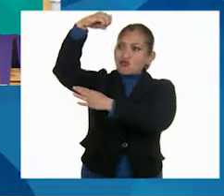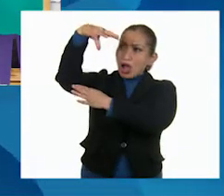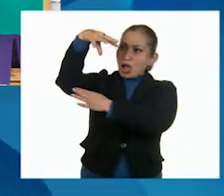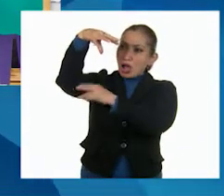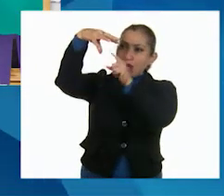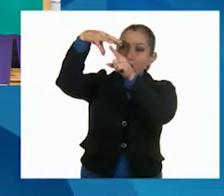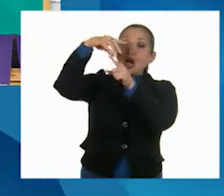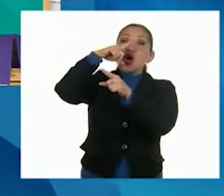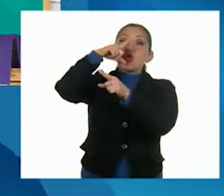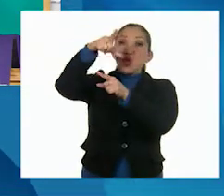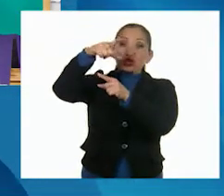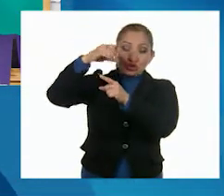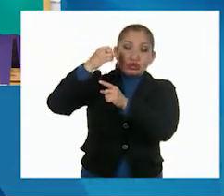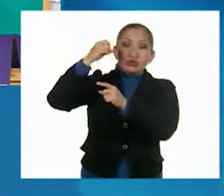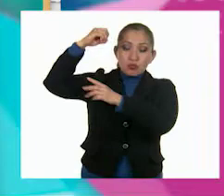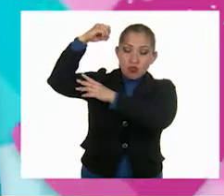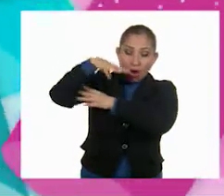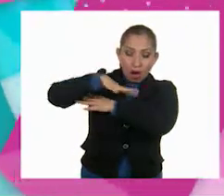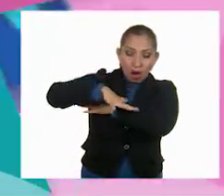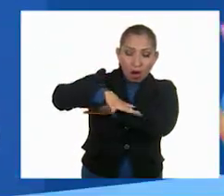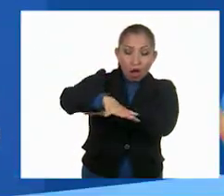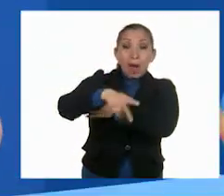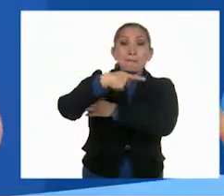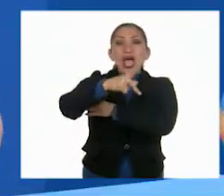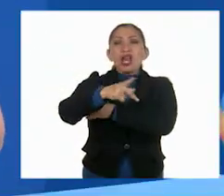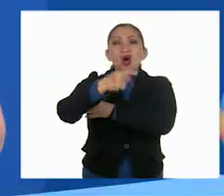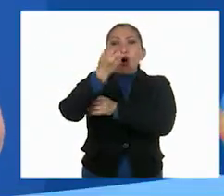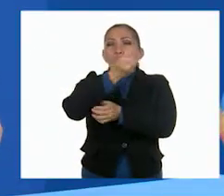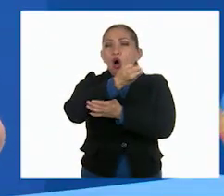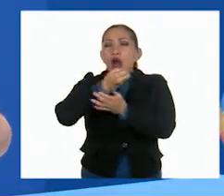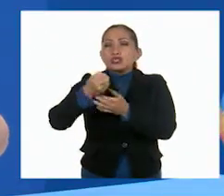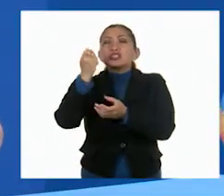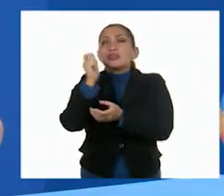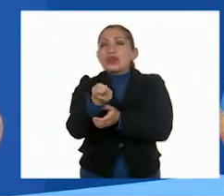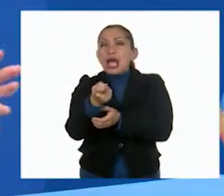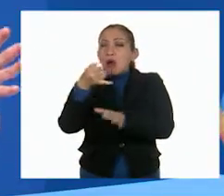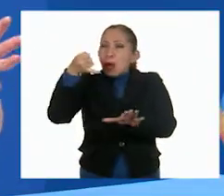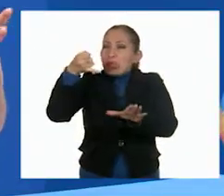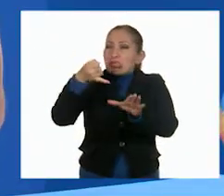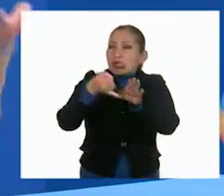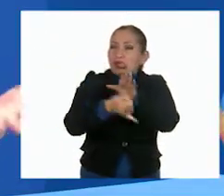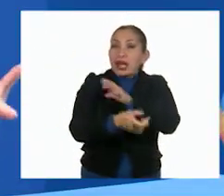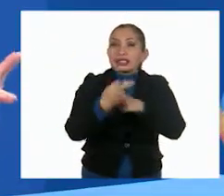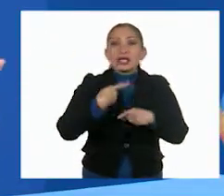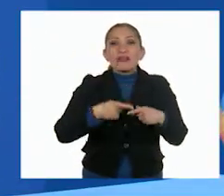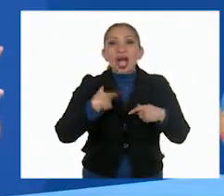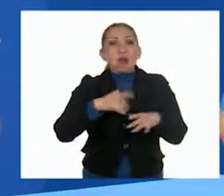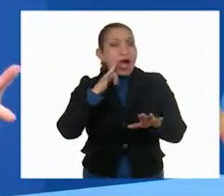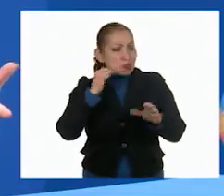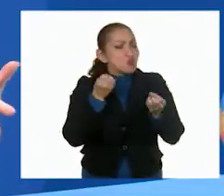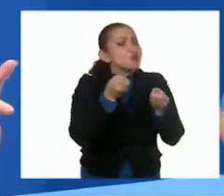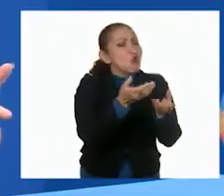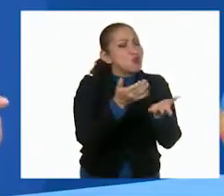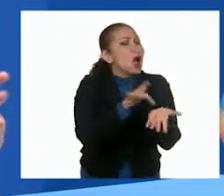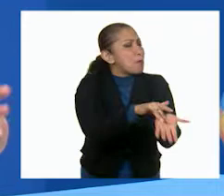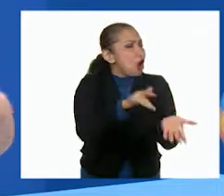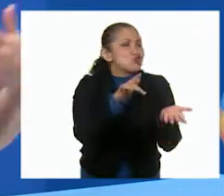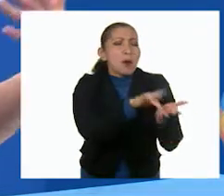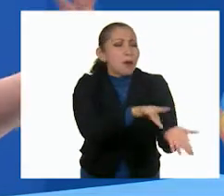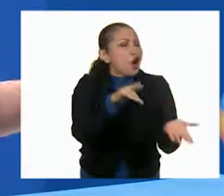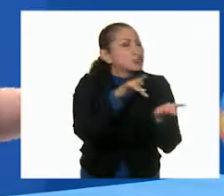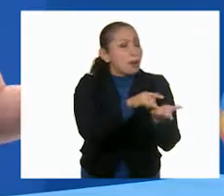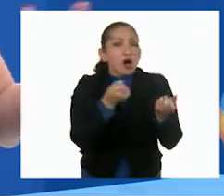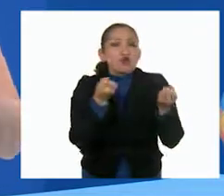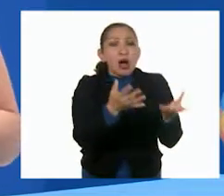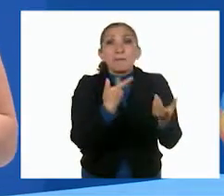de iluminar, pero en el refrán se refiere a la gente que es muy acomedida en la calle, con